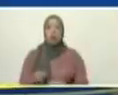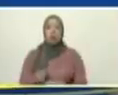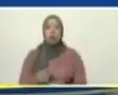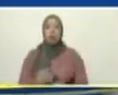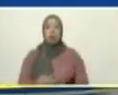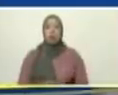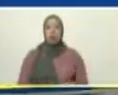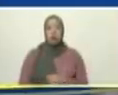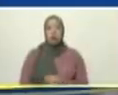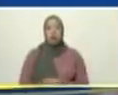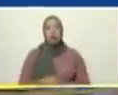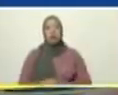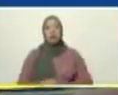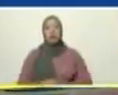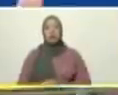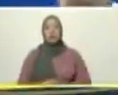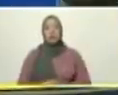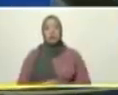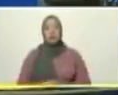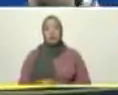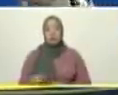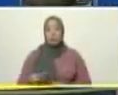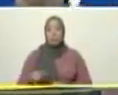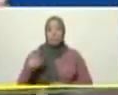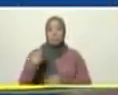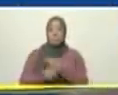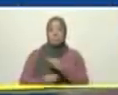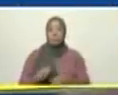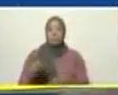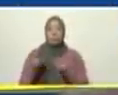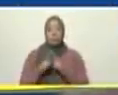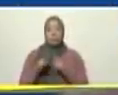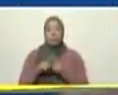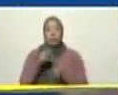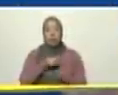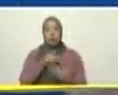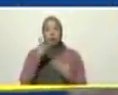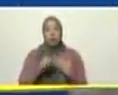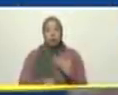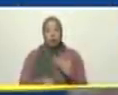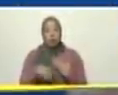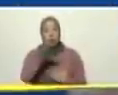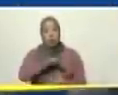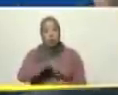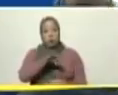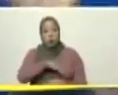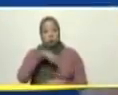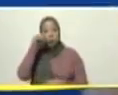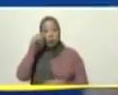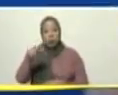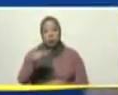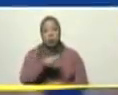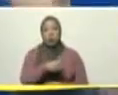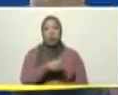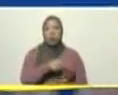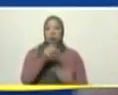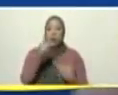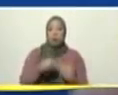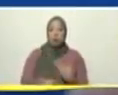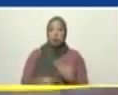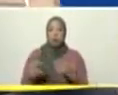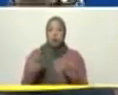Chile, en Recoleta. Y le tomo la palabra, conocimos los proyectos de farmacias populares en Recoleta, los proyectos